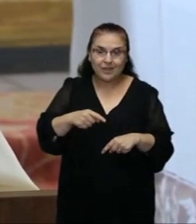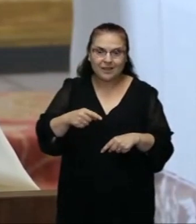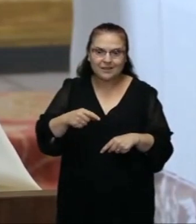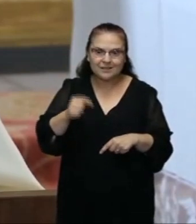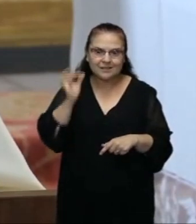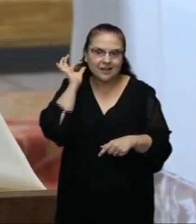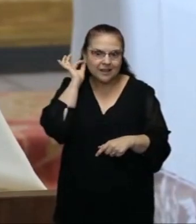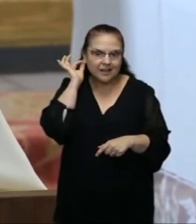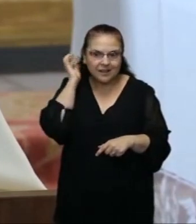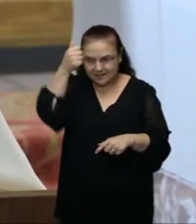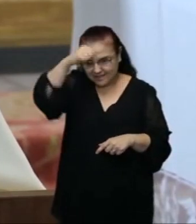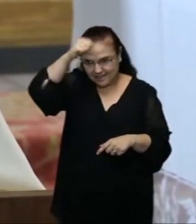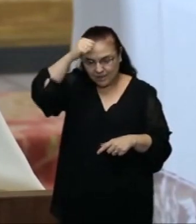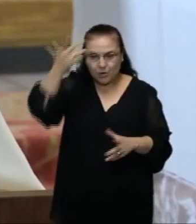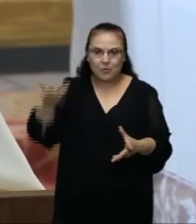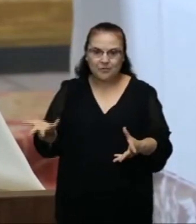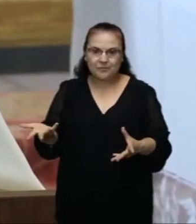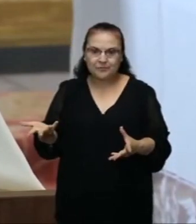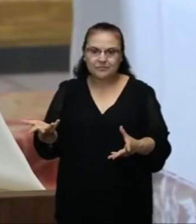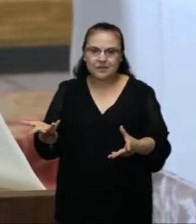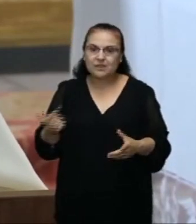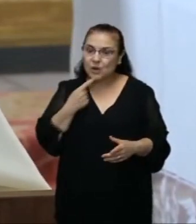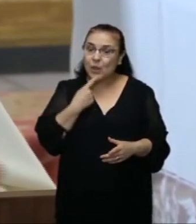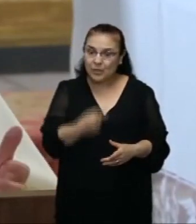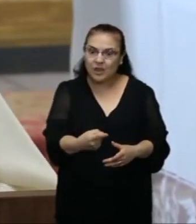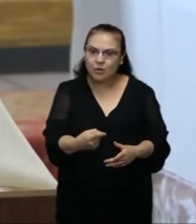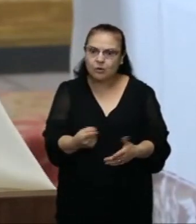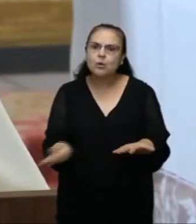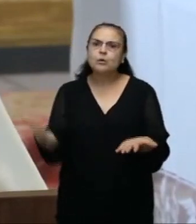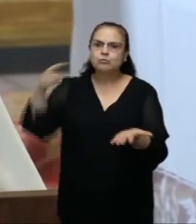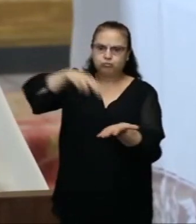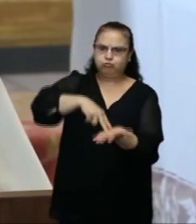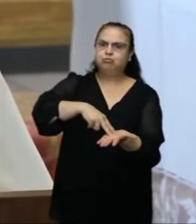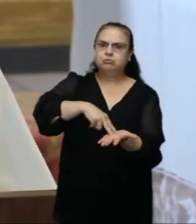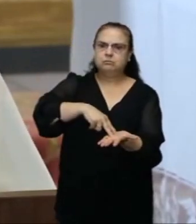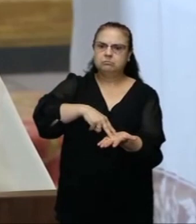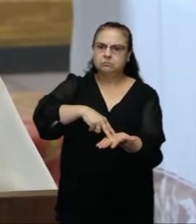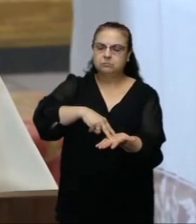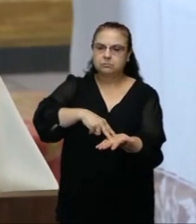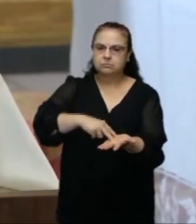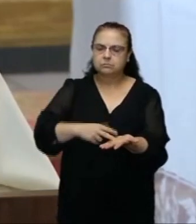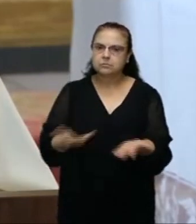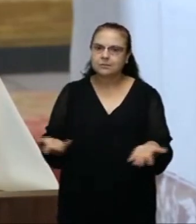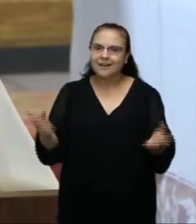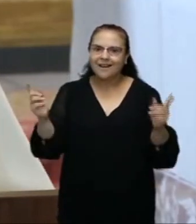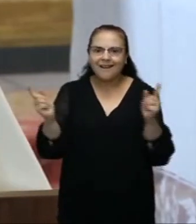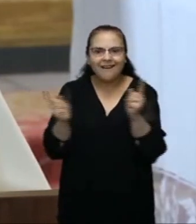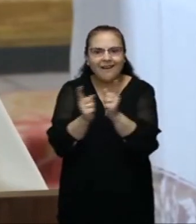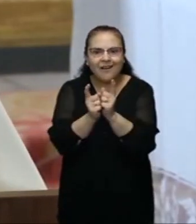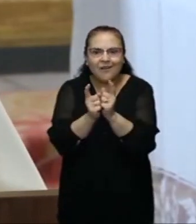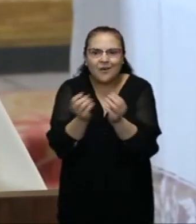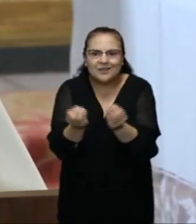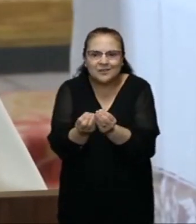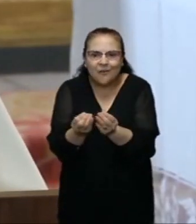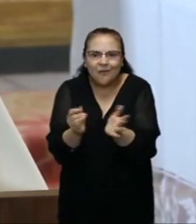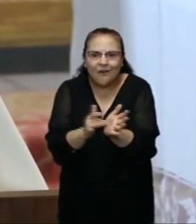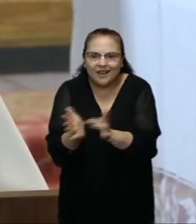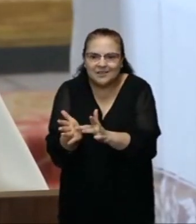digo, levántate. Y es que el encuentro con Jesús genera vida.